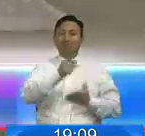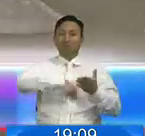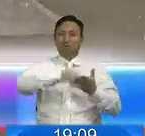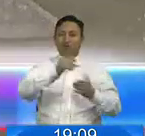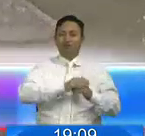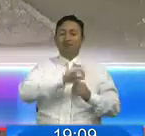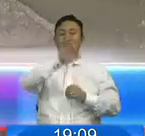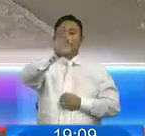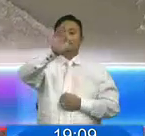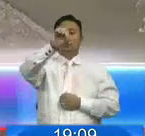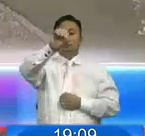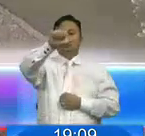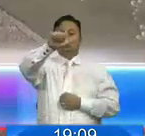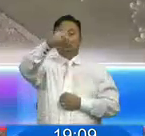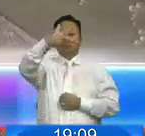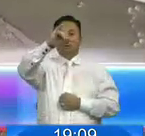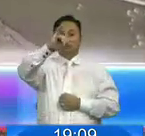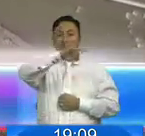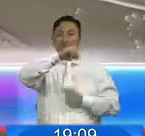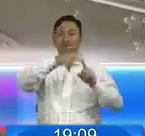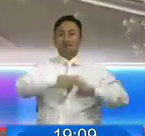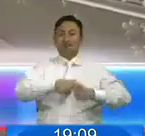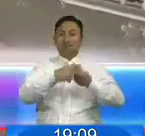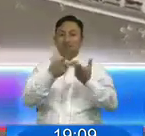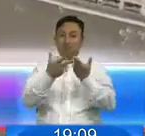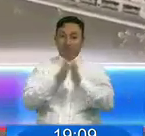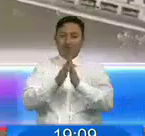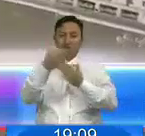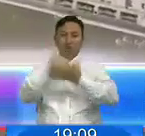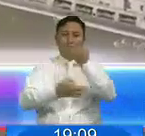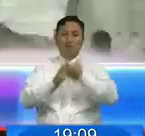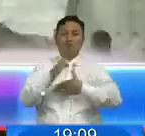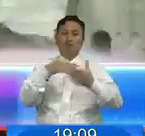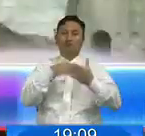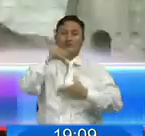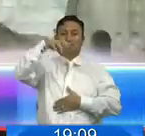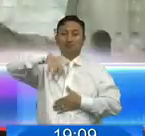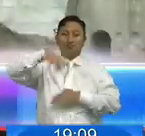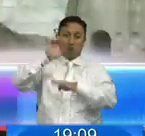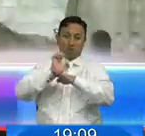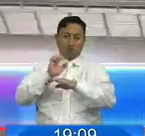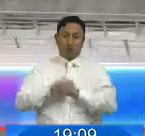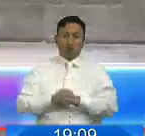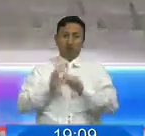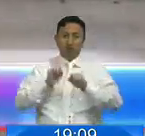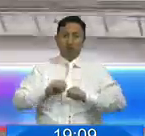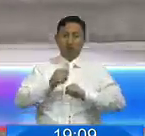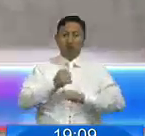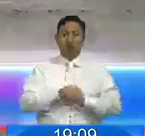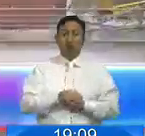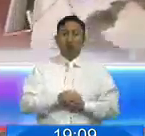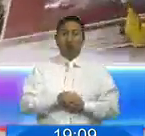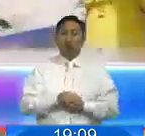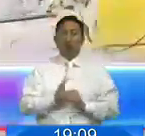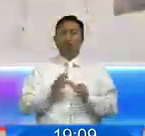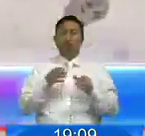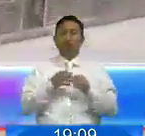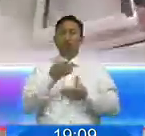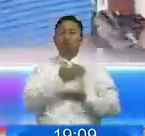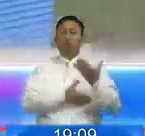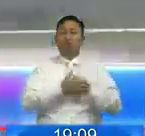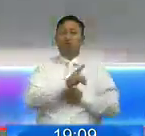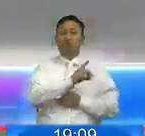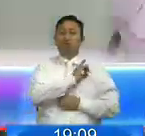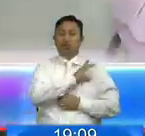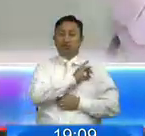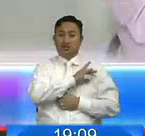Pilatón, inició un proceso de arbitraje internacional en contra del Estado ecuatoriano ante el Centro de Arbitraje y Mediación de la Cámara de Comercio de Santiago